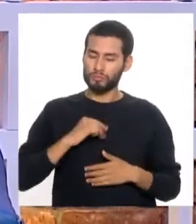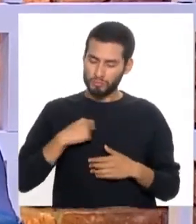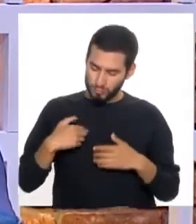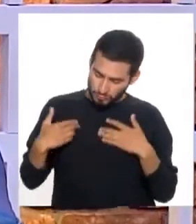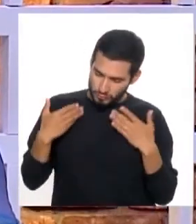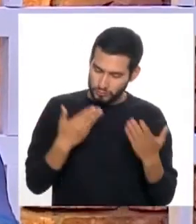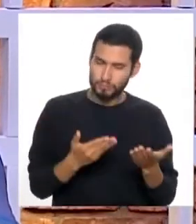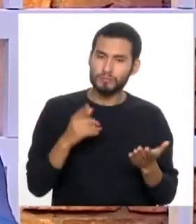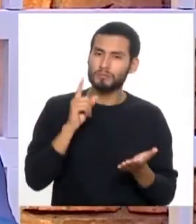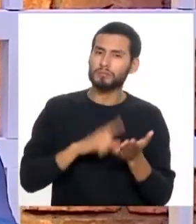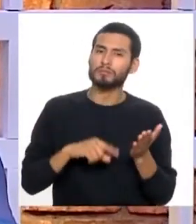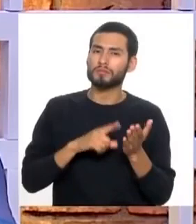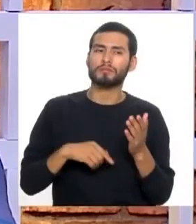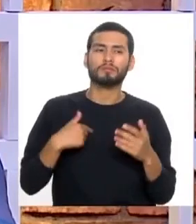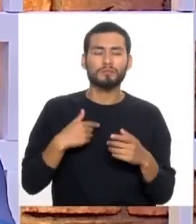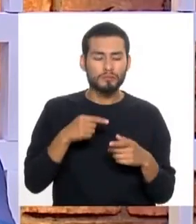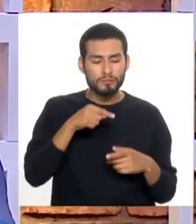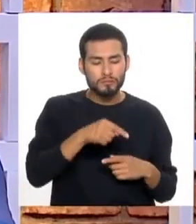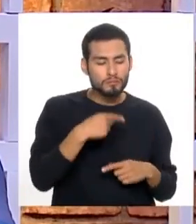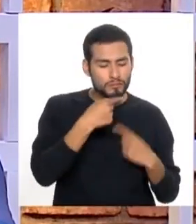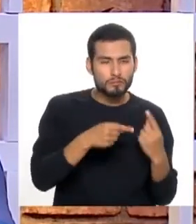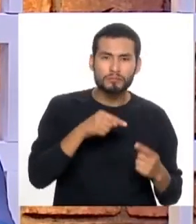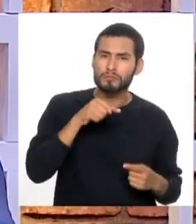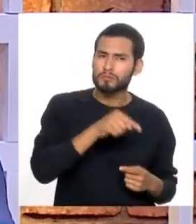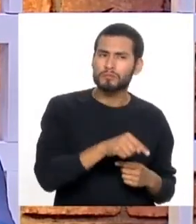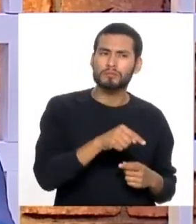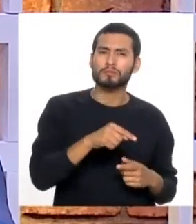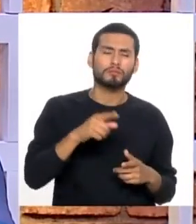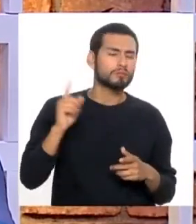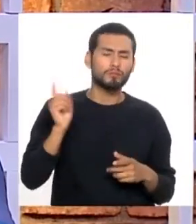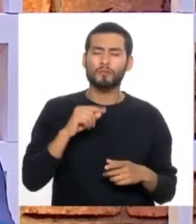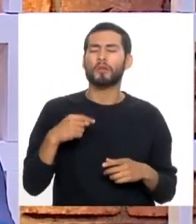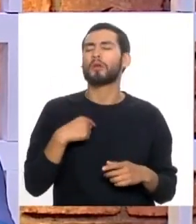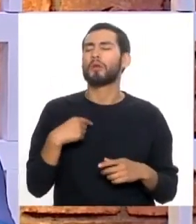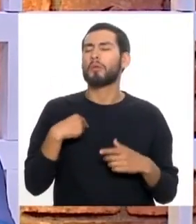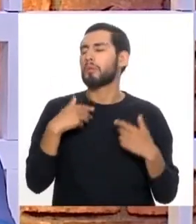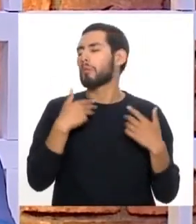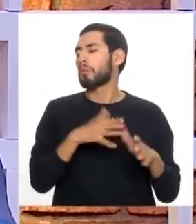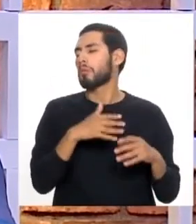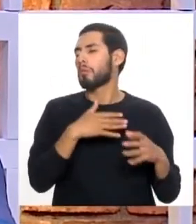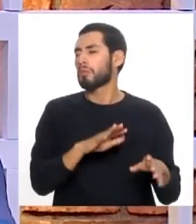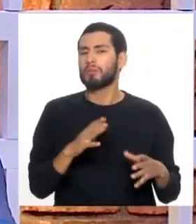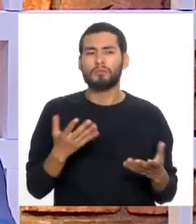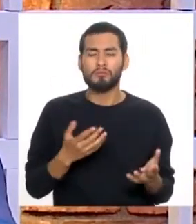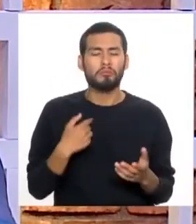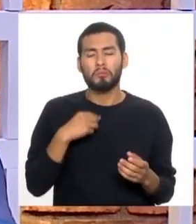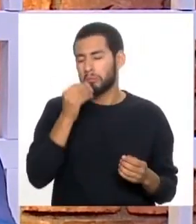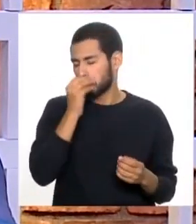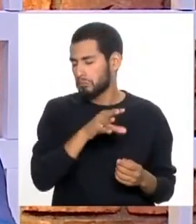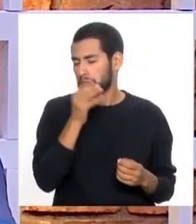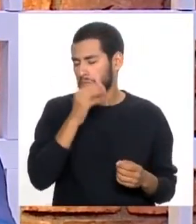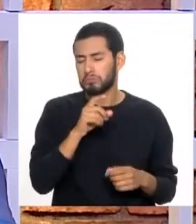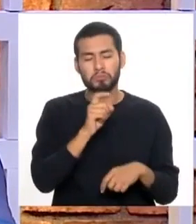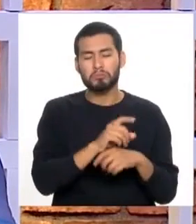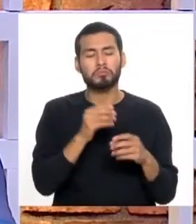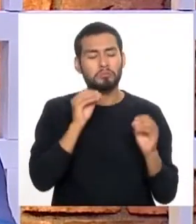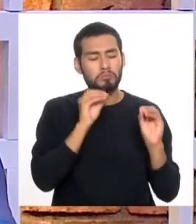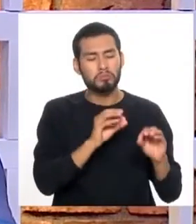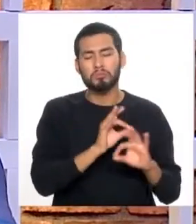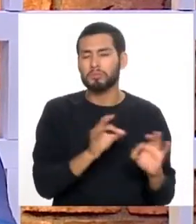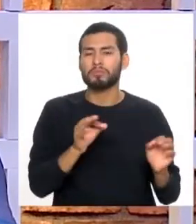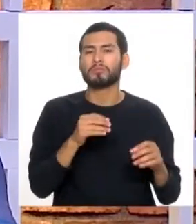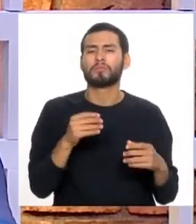hijos. ¿Qué le podemos decir a un hijo que no hemos cumplido con ellos, que no le hemos dado alimento, que no le hemos dado educación? ¿Cómo